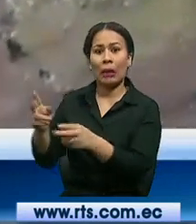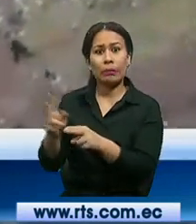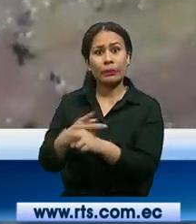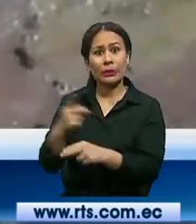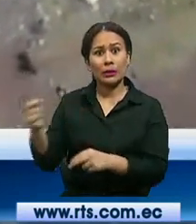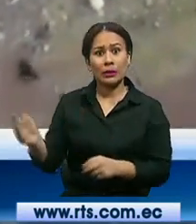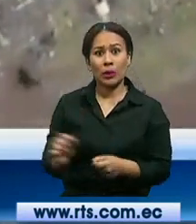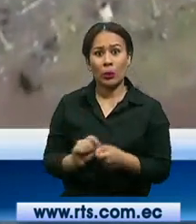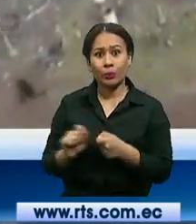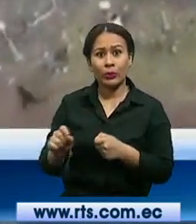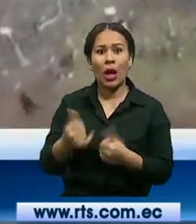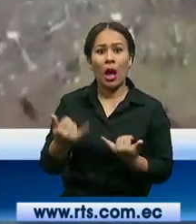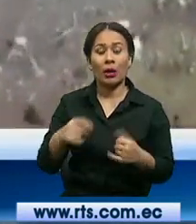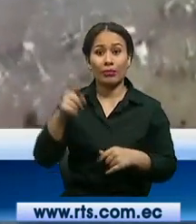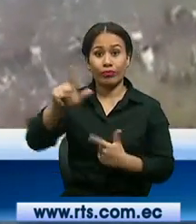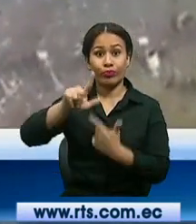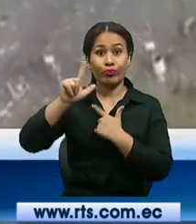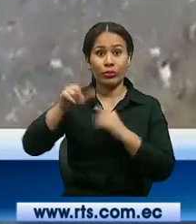heridos.